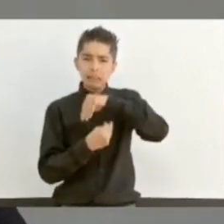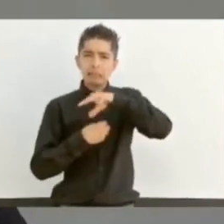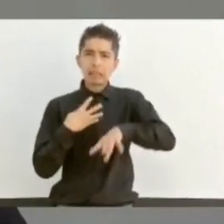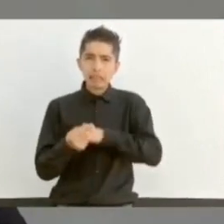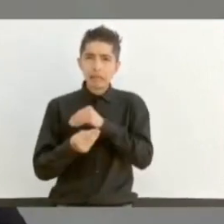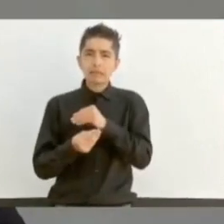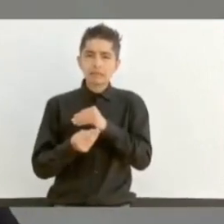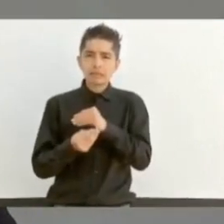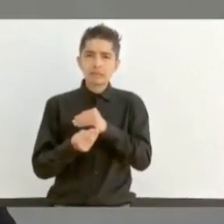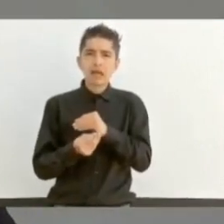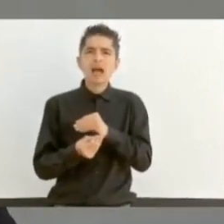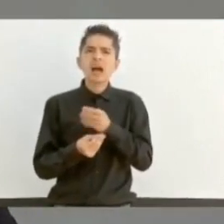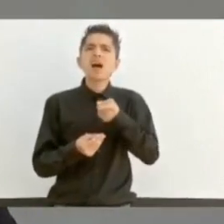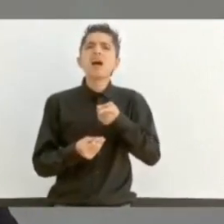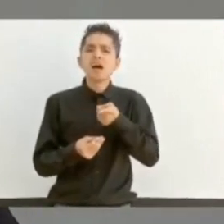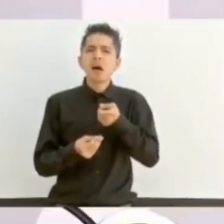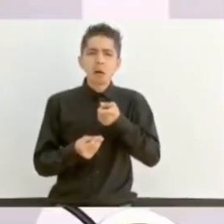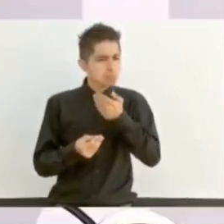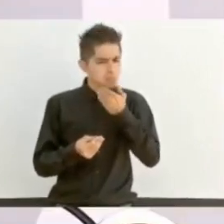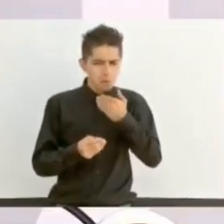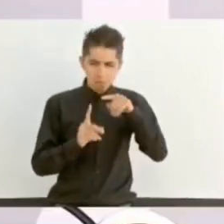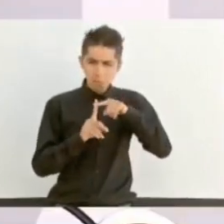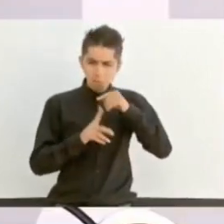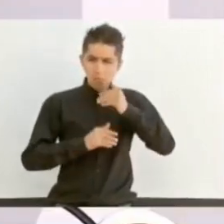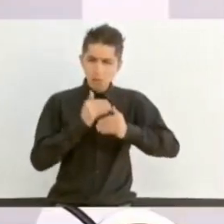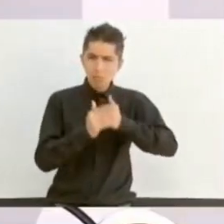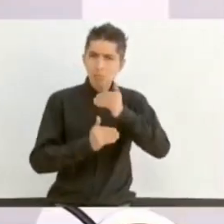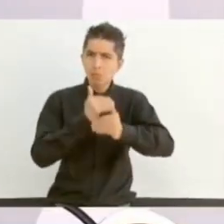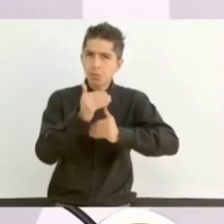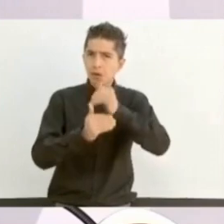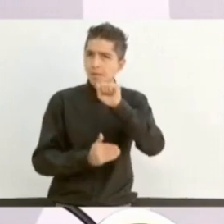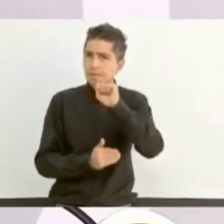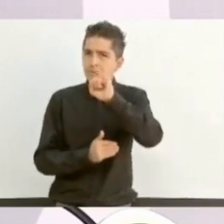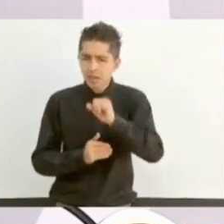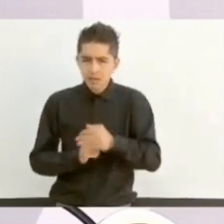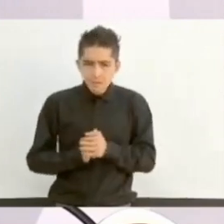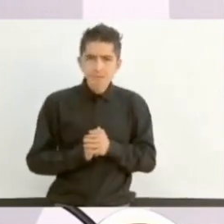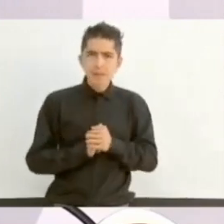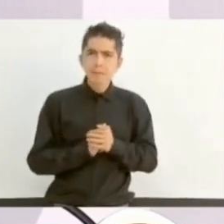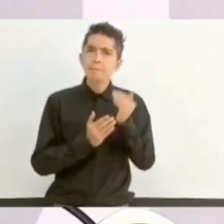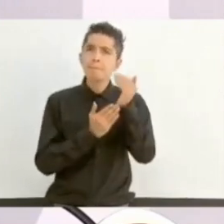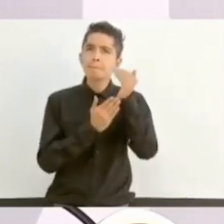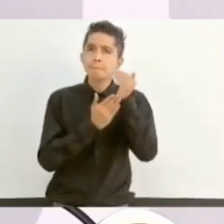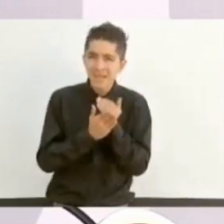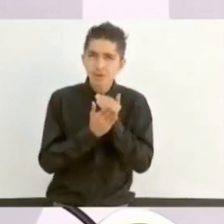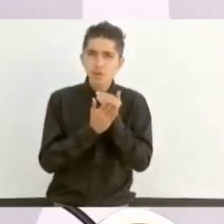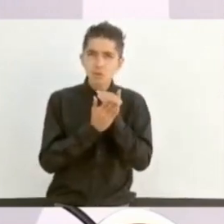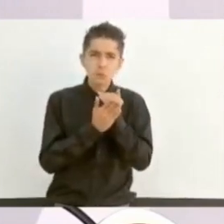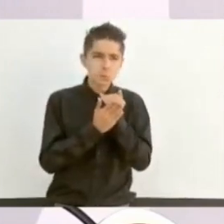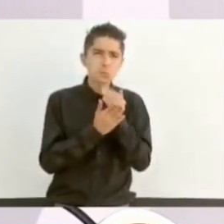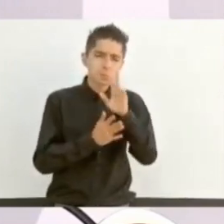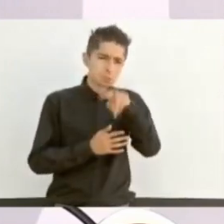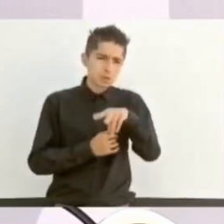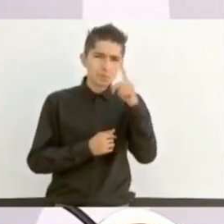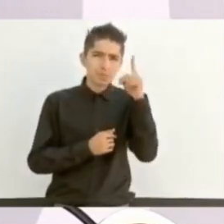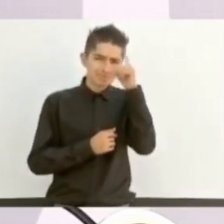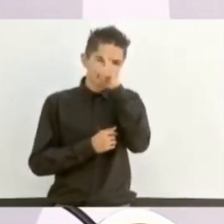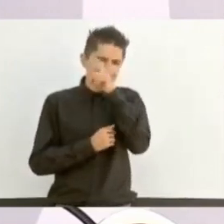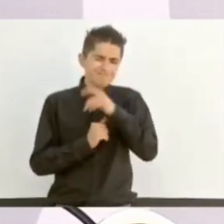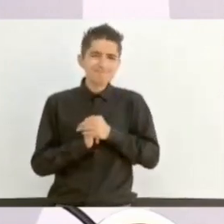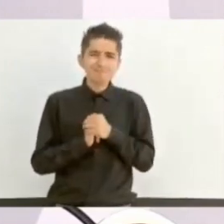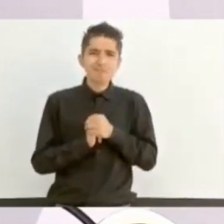Ahí se va avanzando. Es menos complicado que enfrentar la